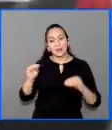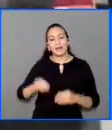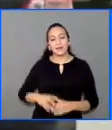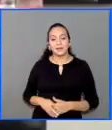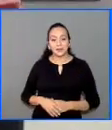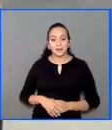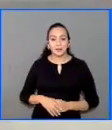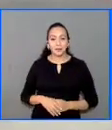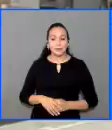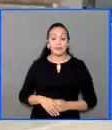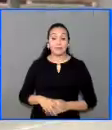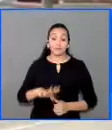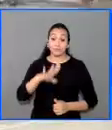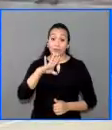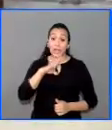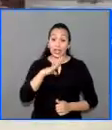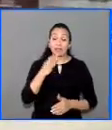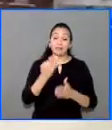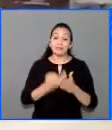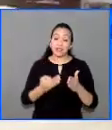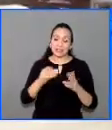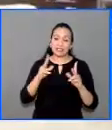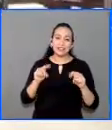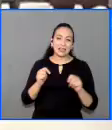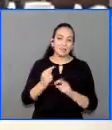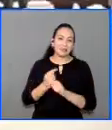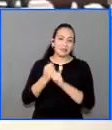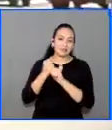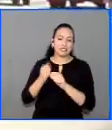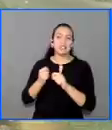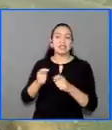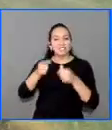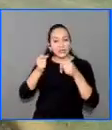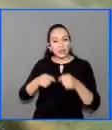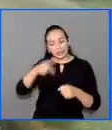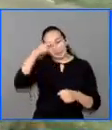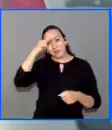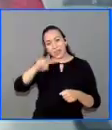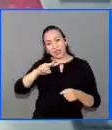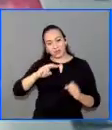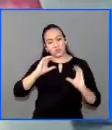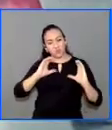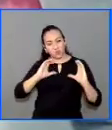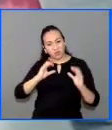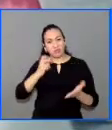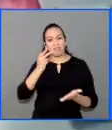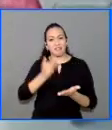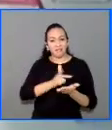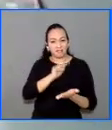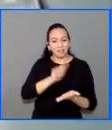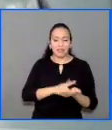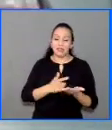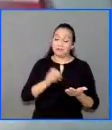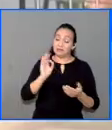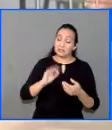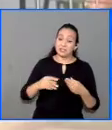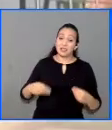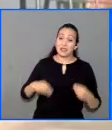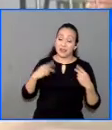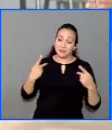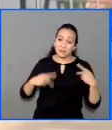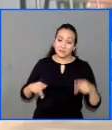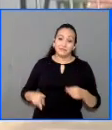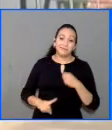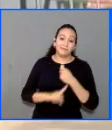Existen pendientes en materia de seguridad vial en la Ciudad de México que podrían poner en riesgo la vida de las personas,